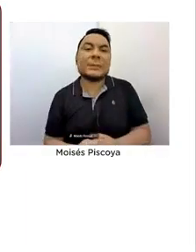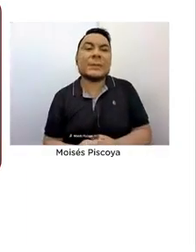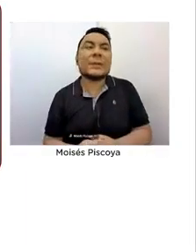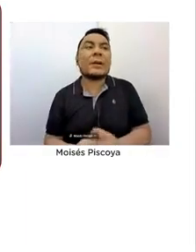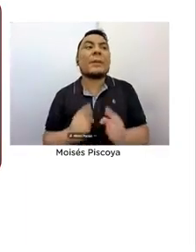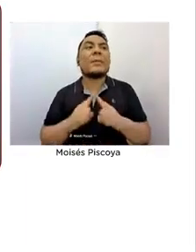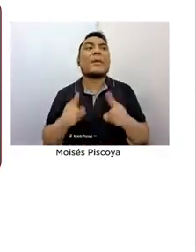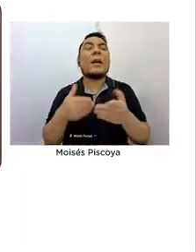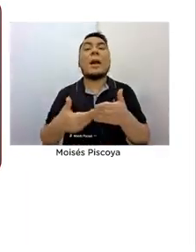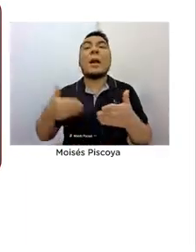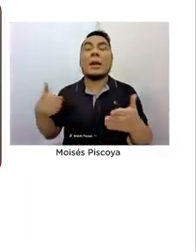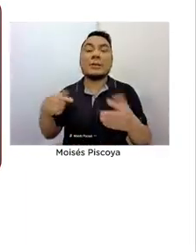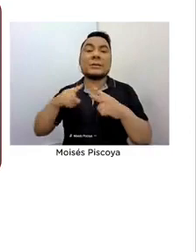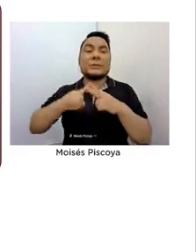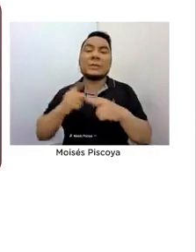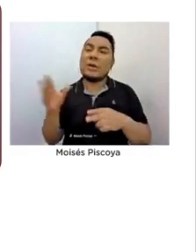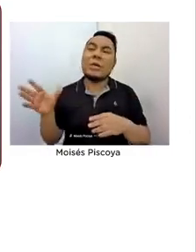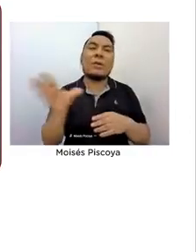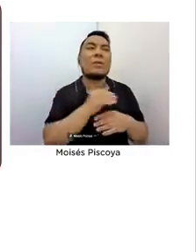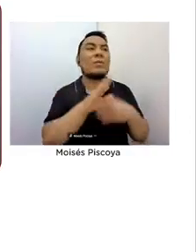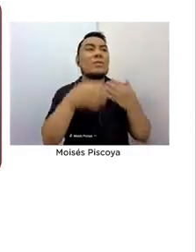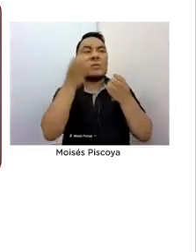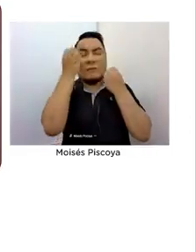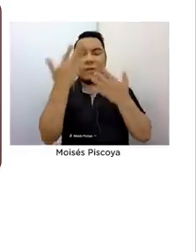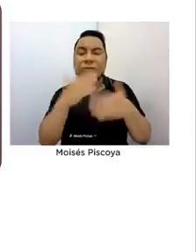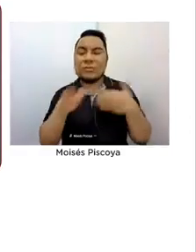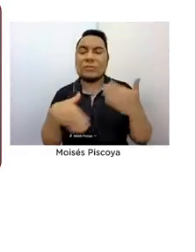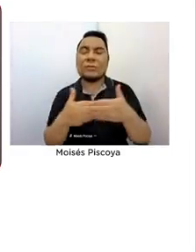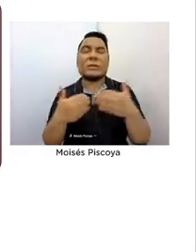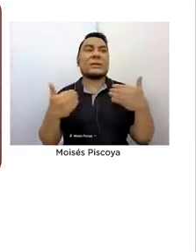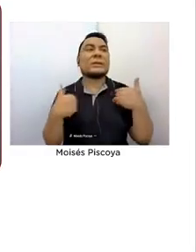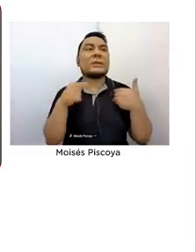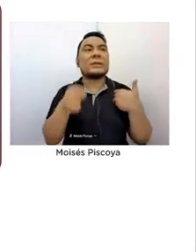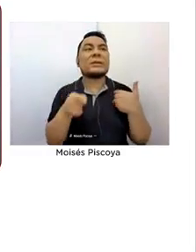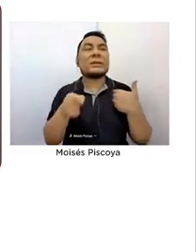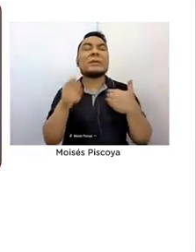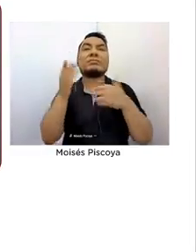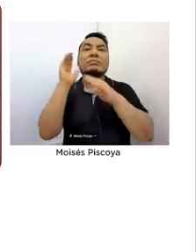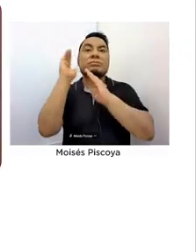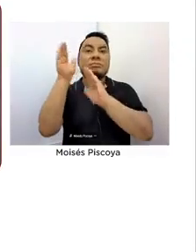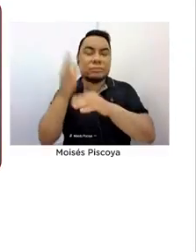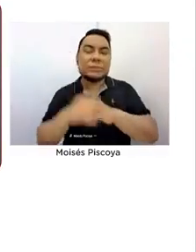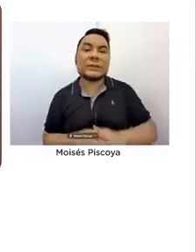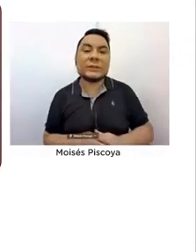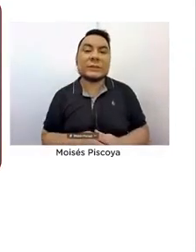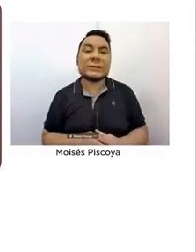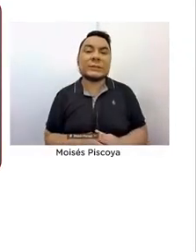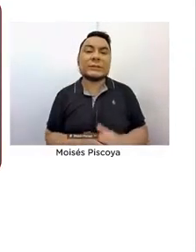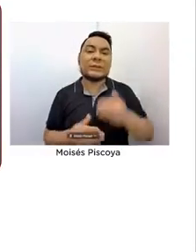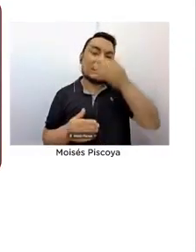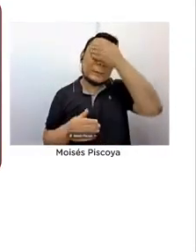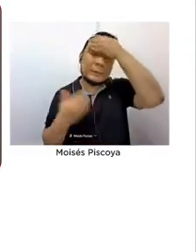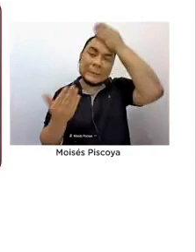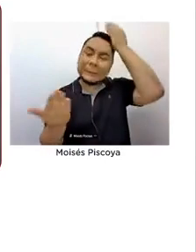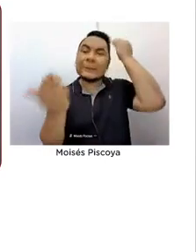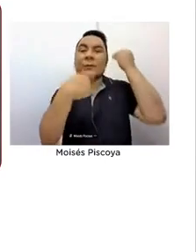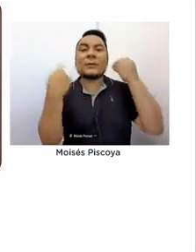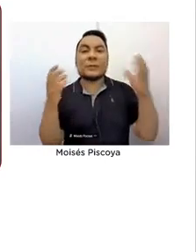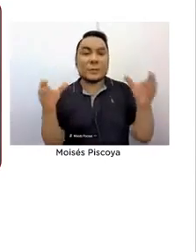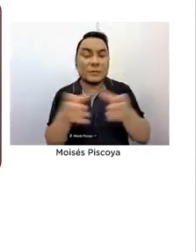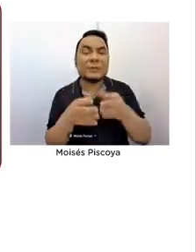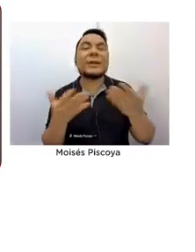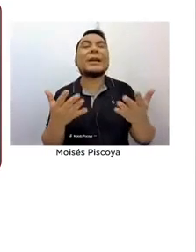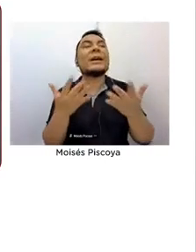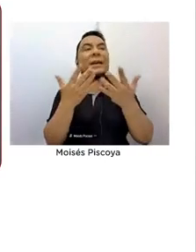antes de iniciar con todo el contenido, todo lo que tenemos en este evento que nos convoca, quiero darle la